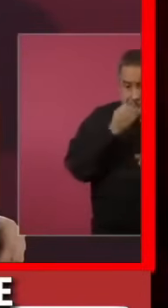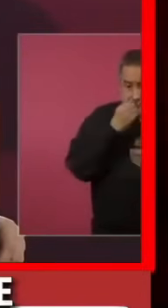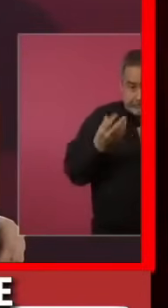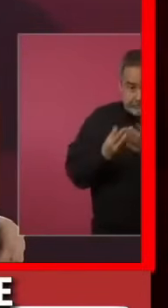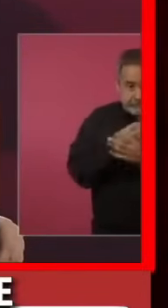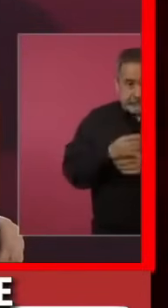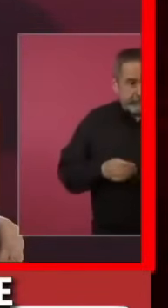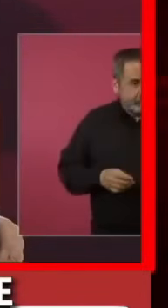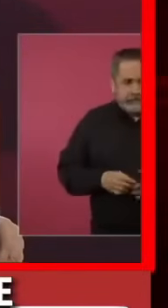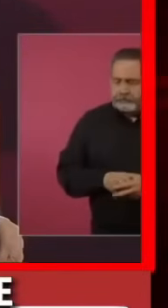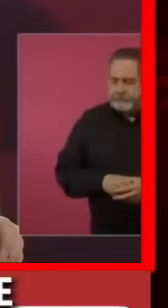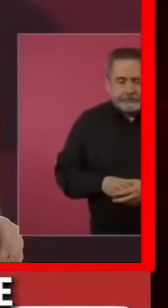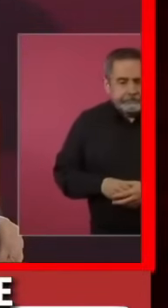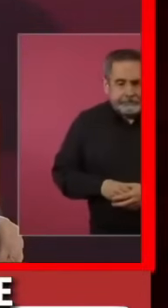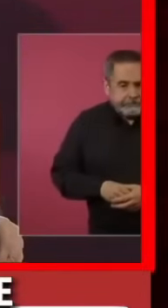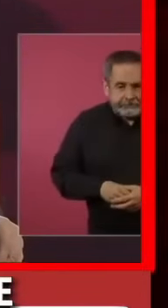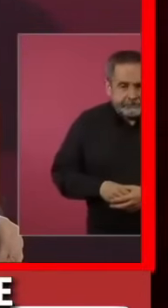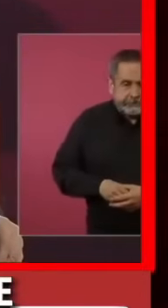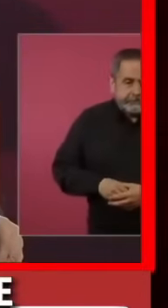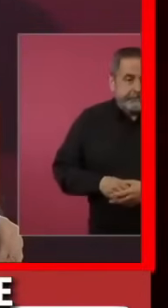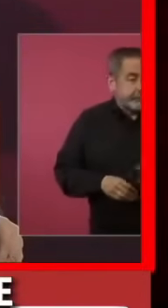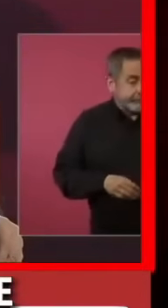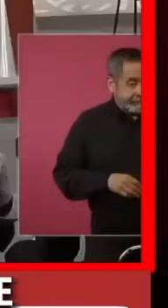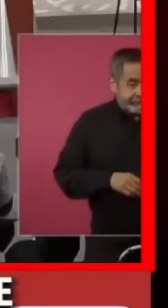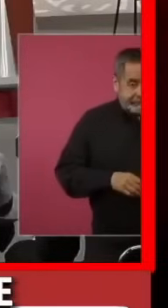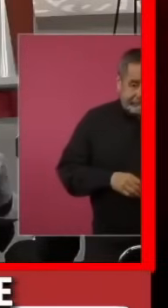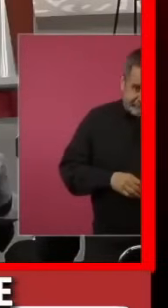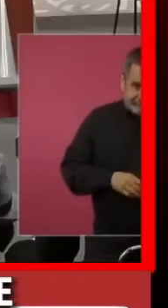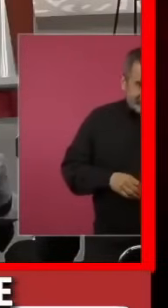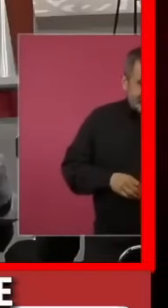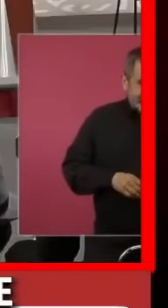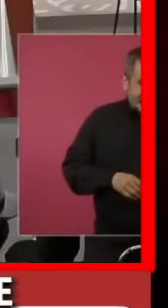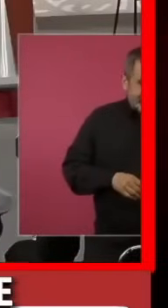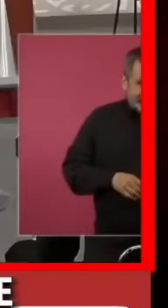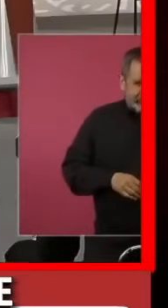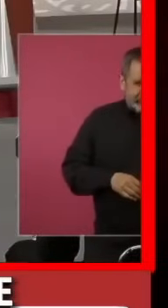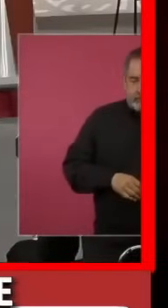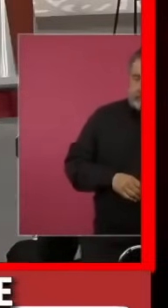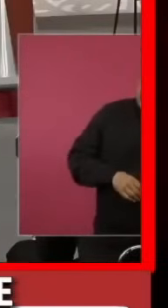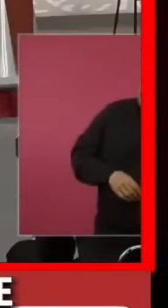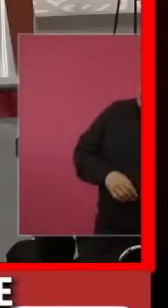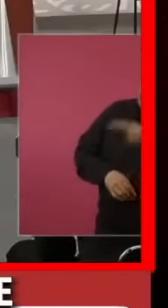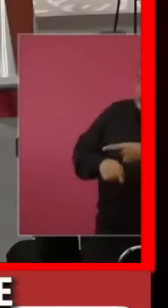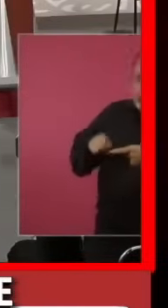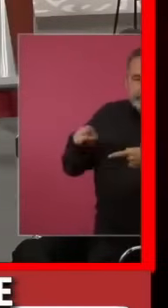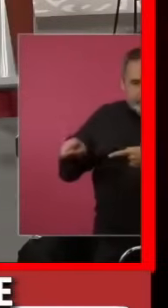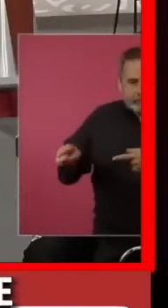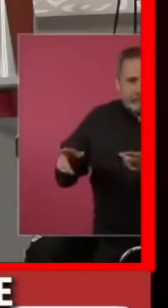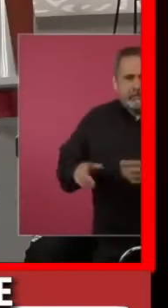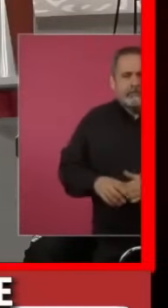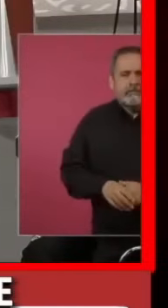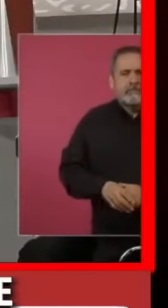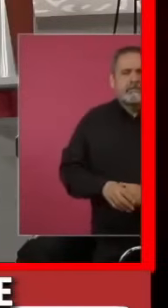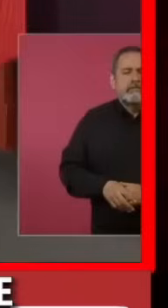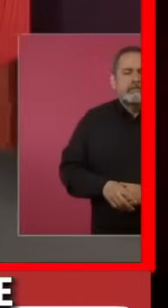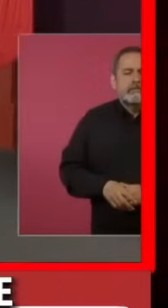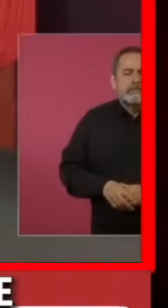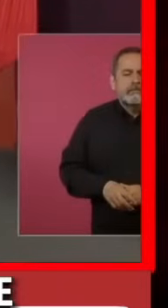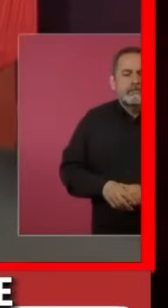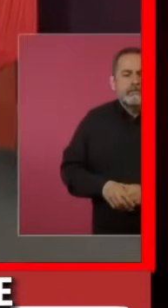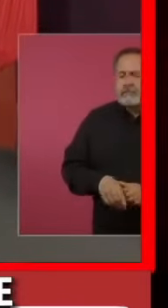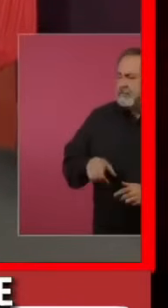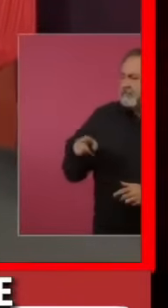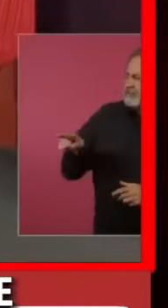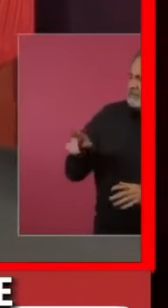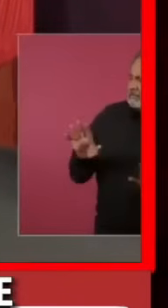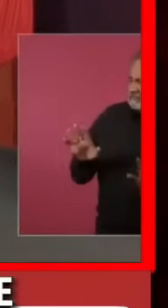y se atreve a decirle. Ojo. La señora Piña, a Rosicel, pero si tú tienes que